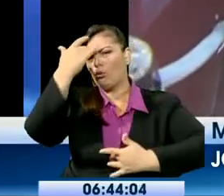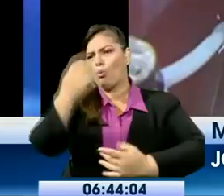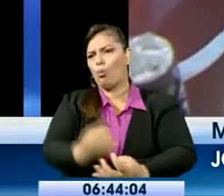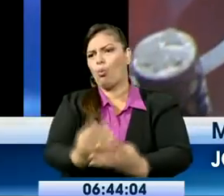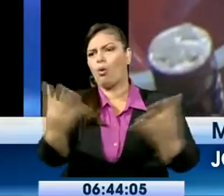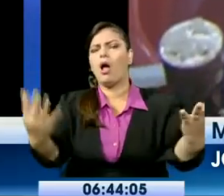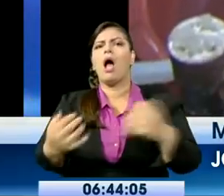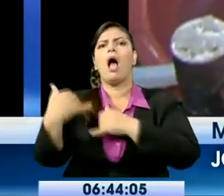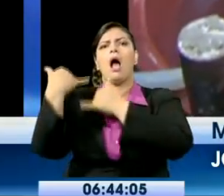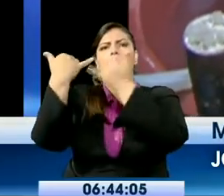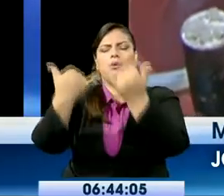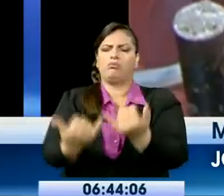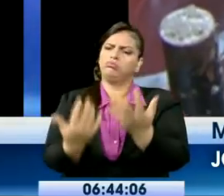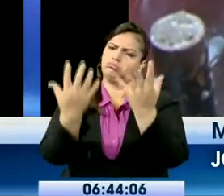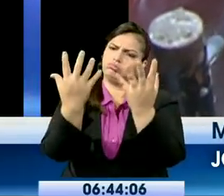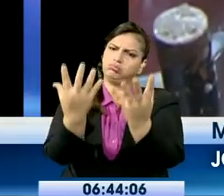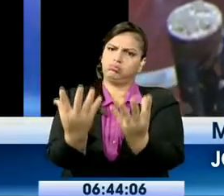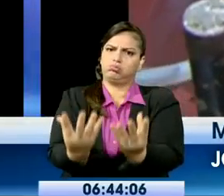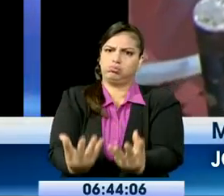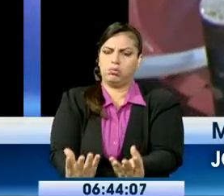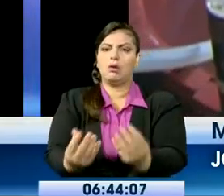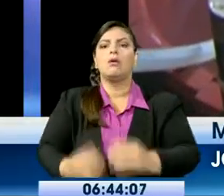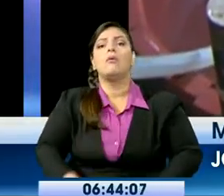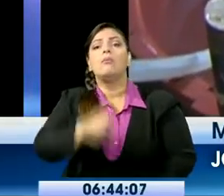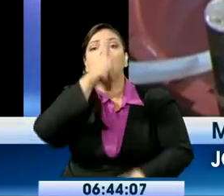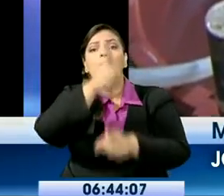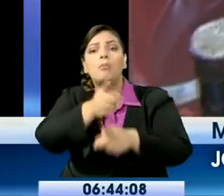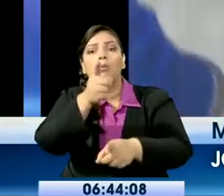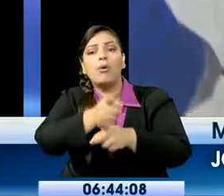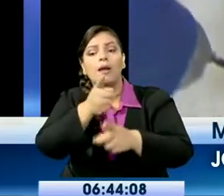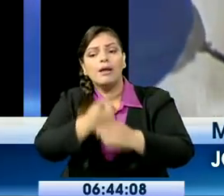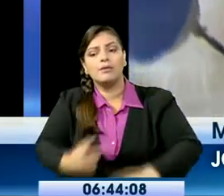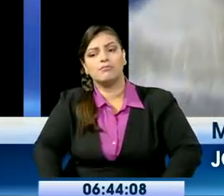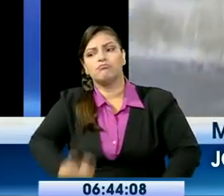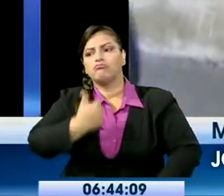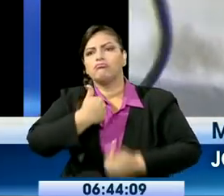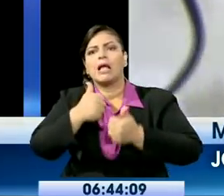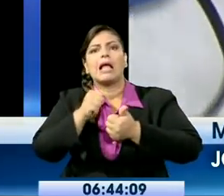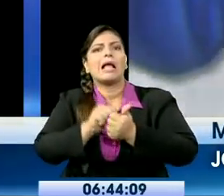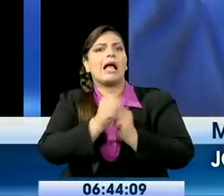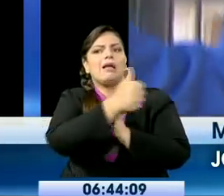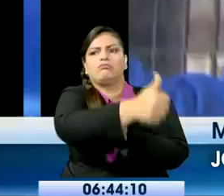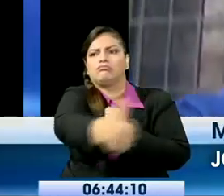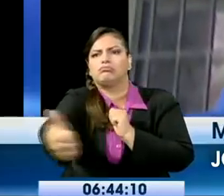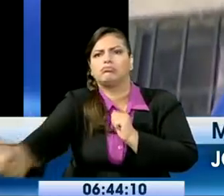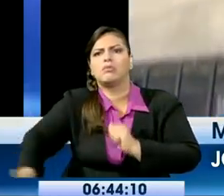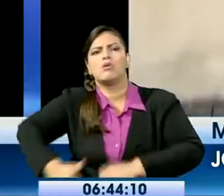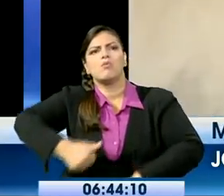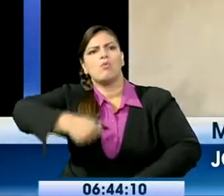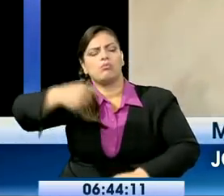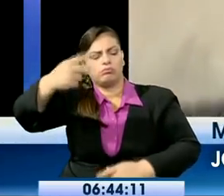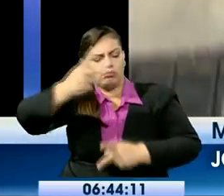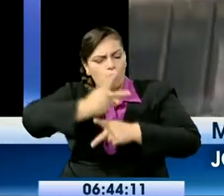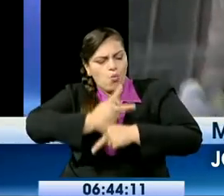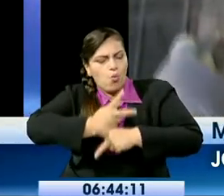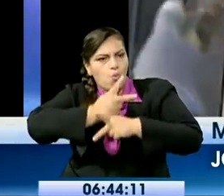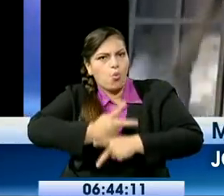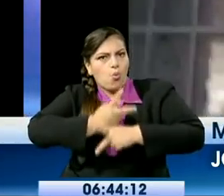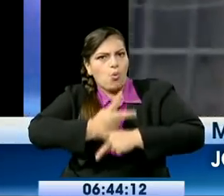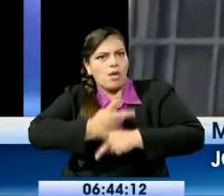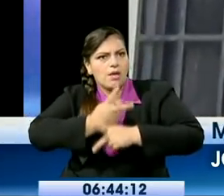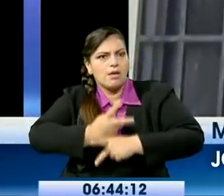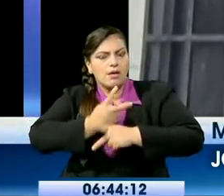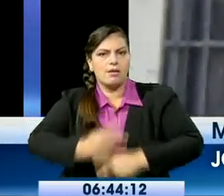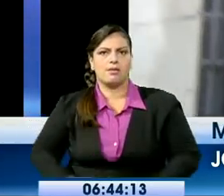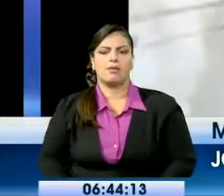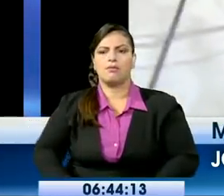número de casos, sino antes. Tenemos que prevenir. Si evitamos la proliferación del mosquito, esperamos que, insisto, este sea el año en el que tengamos